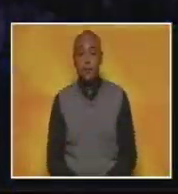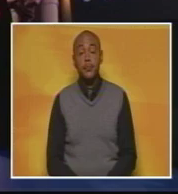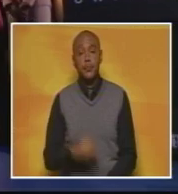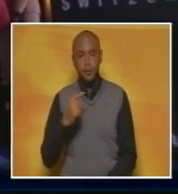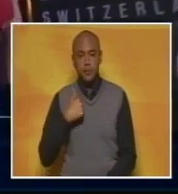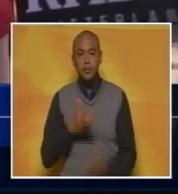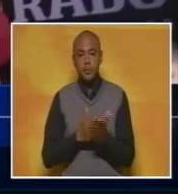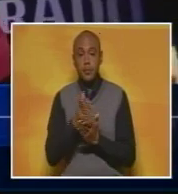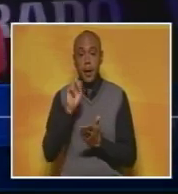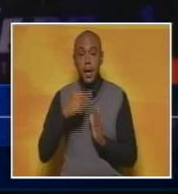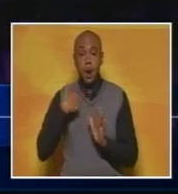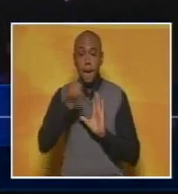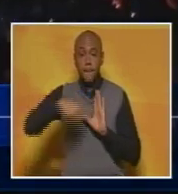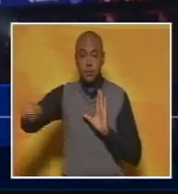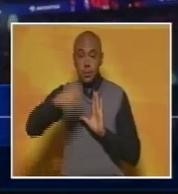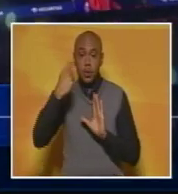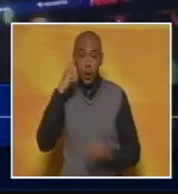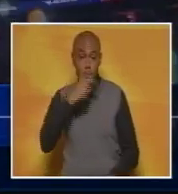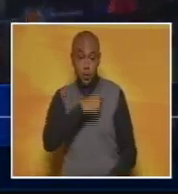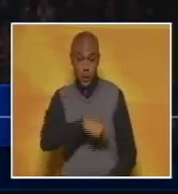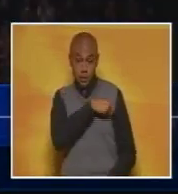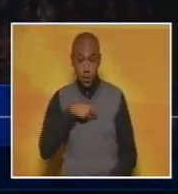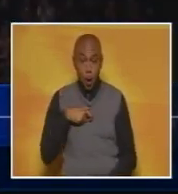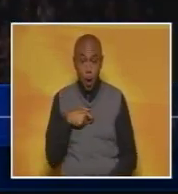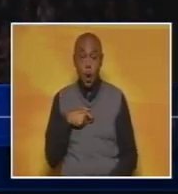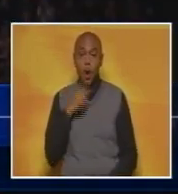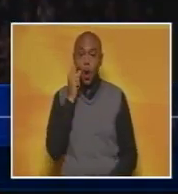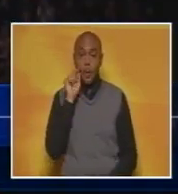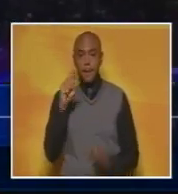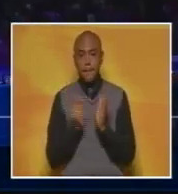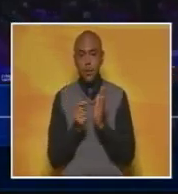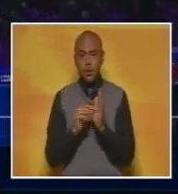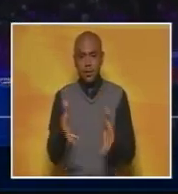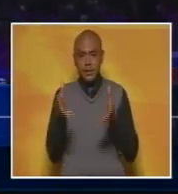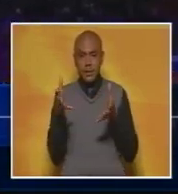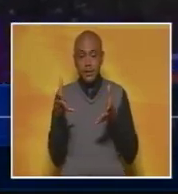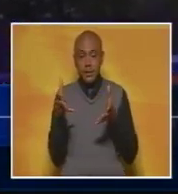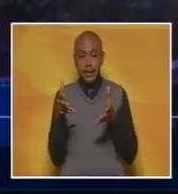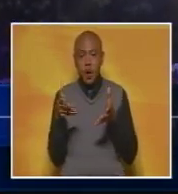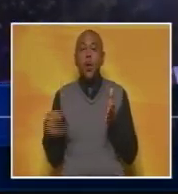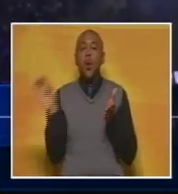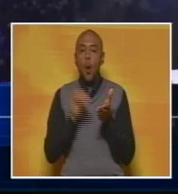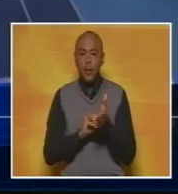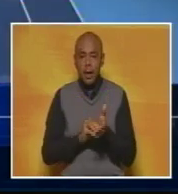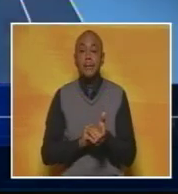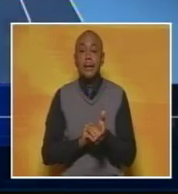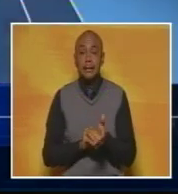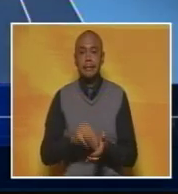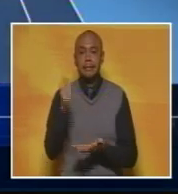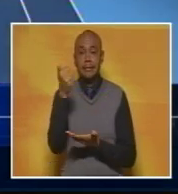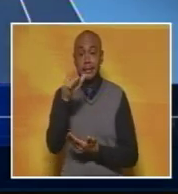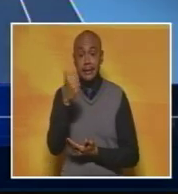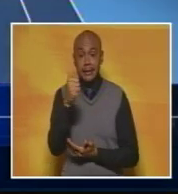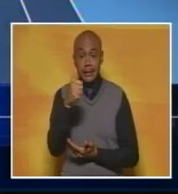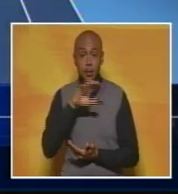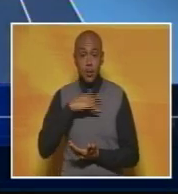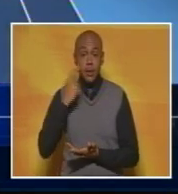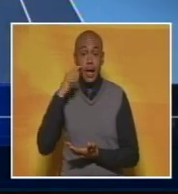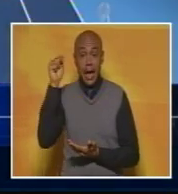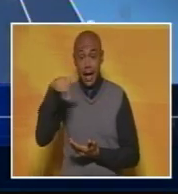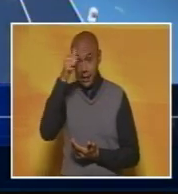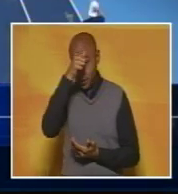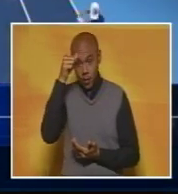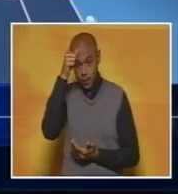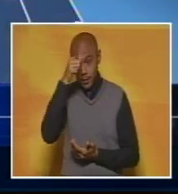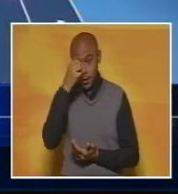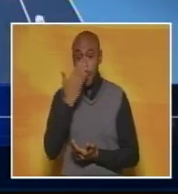Seguimos con tenis. El suizo Roger Federer ganó por, escuchen bien, 10ª vez el título en Basilea al derrotar este domingo